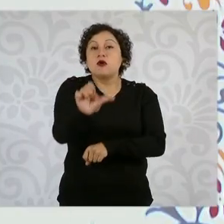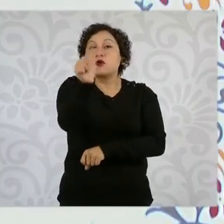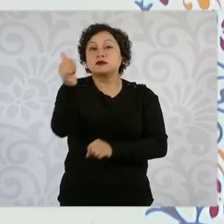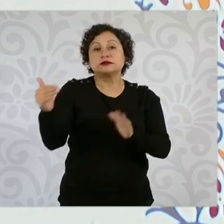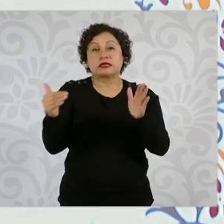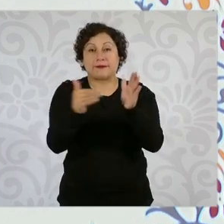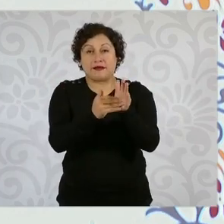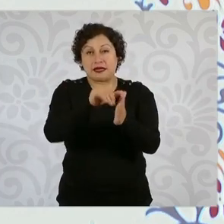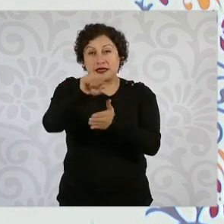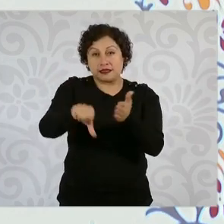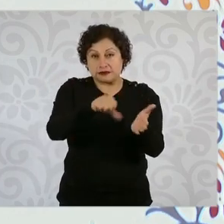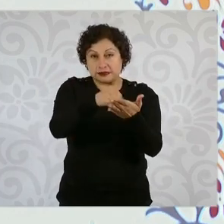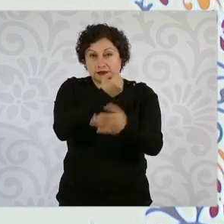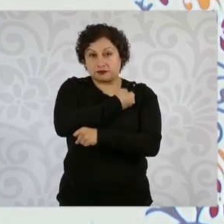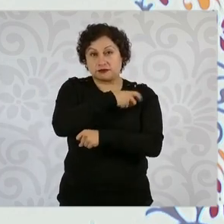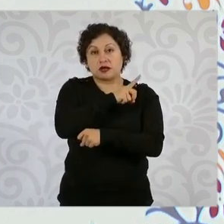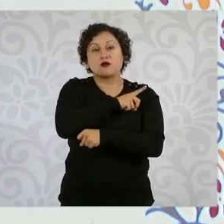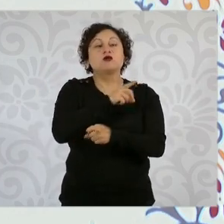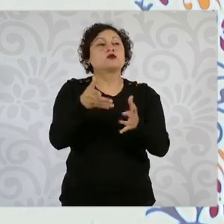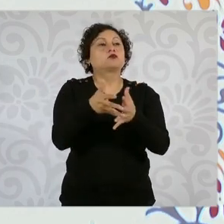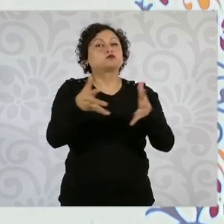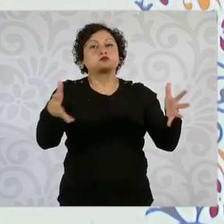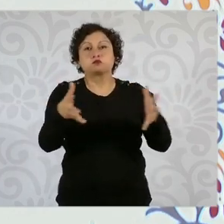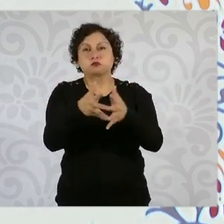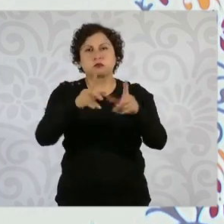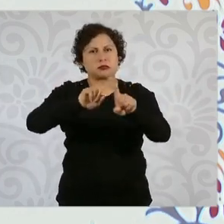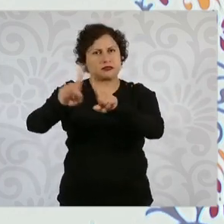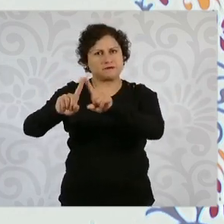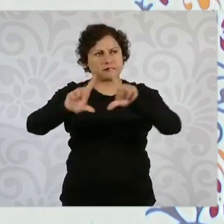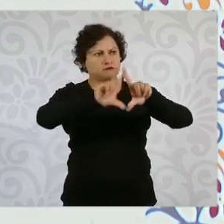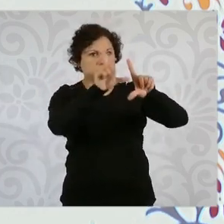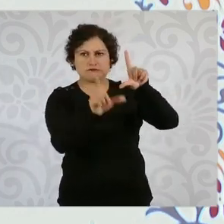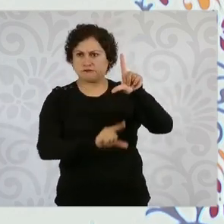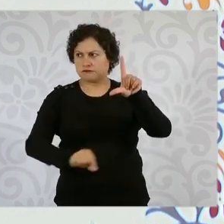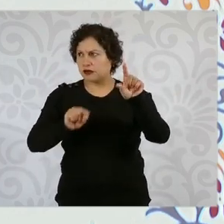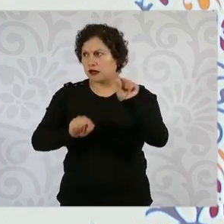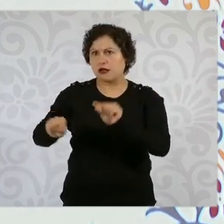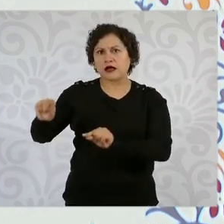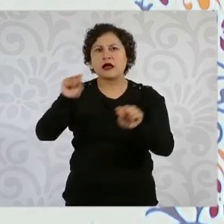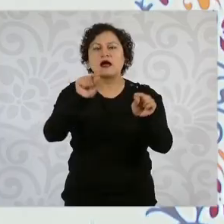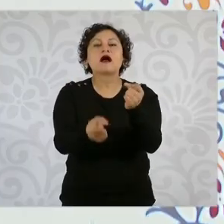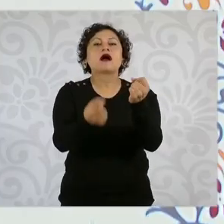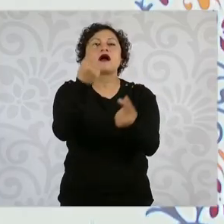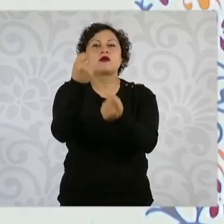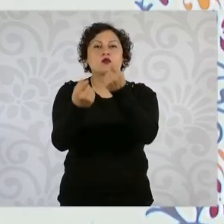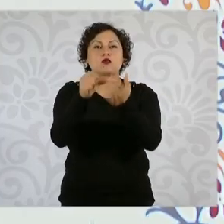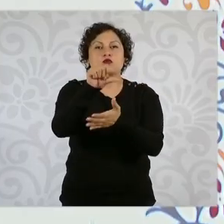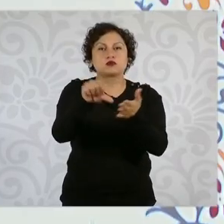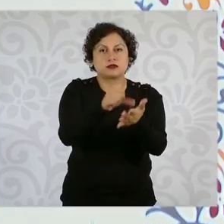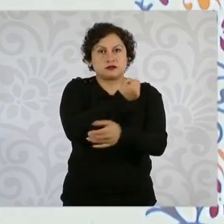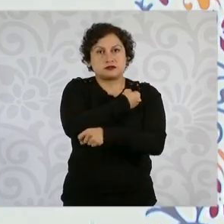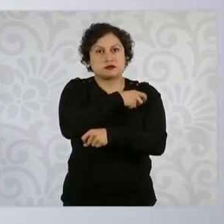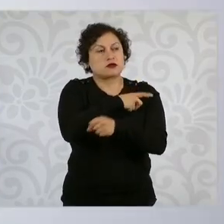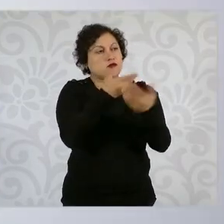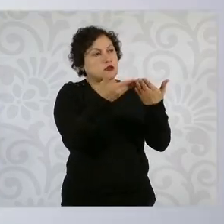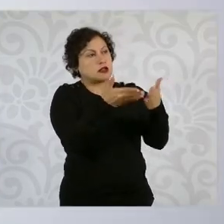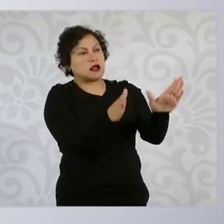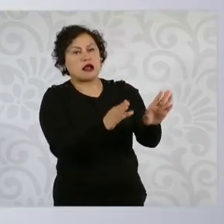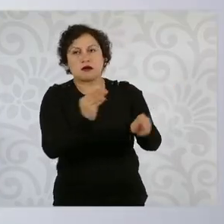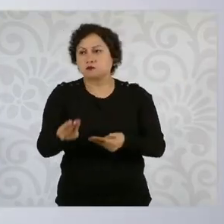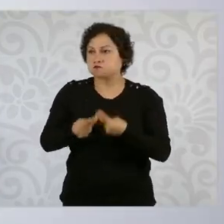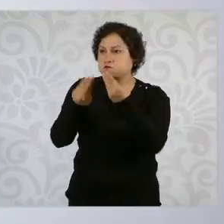salud de diferentes tamaños, algunos centros de salud con servicios ampliados que llegan a ser muy, muy resolutivos.